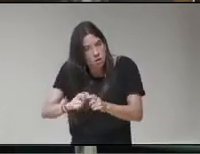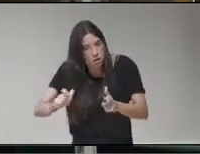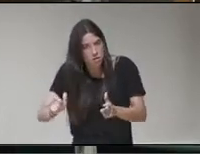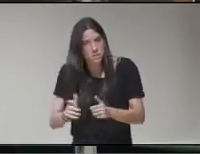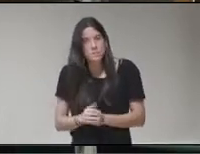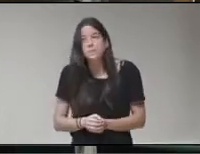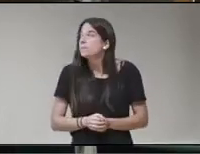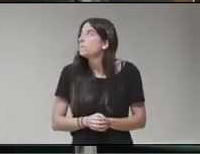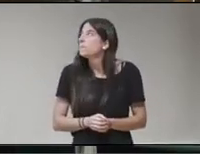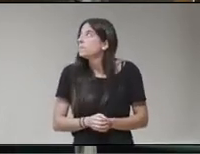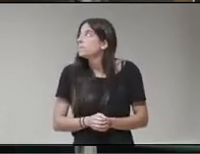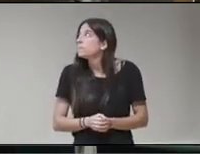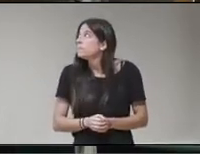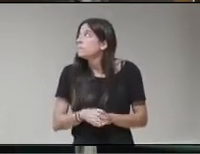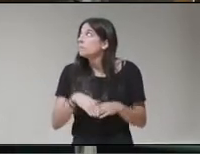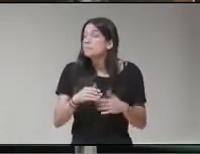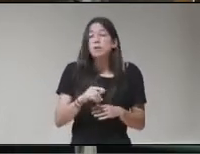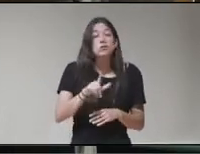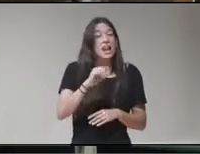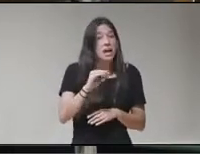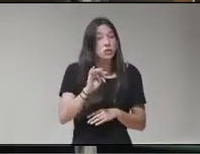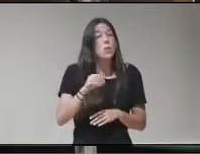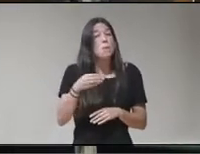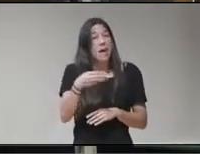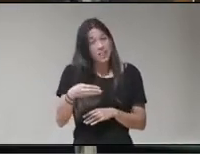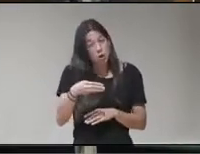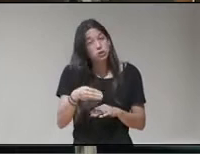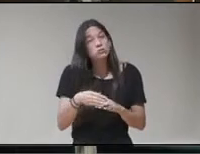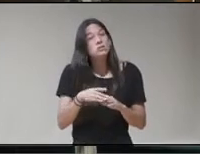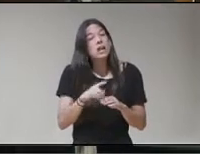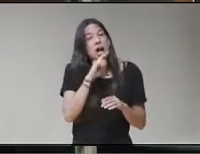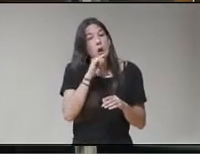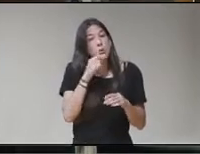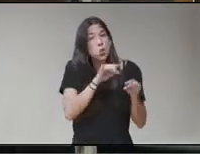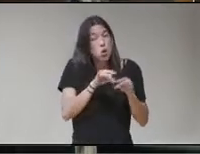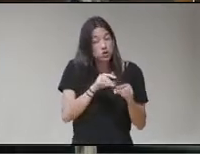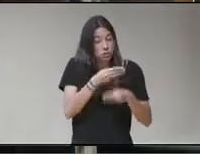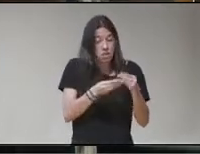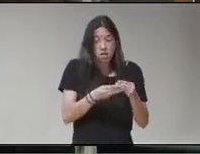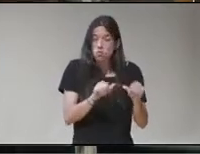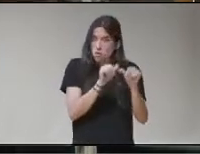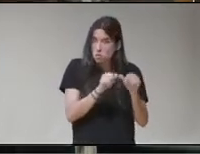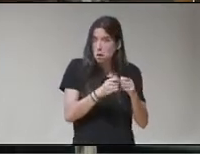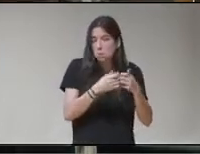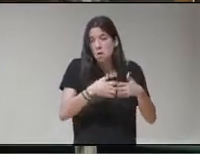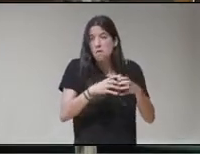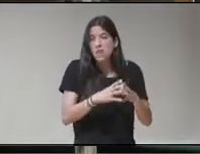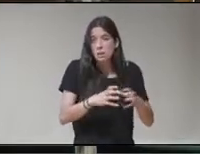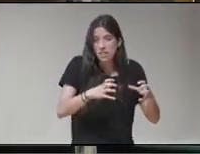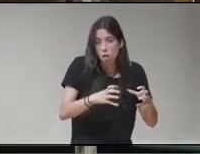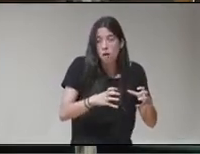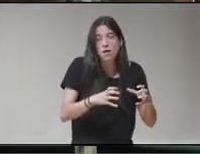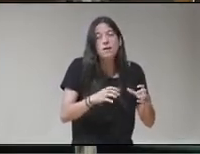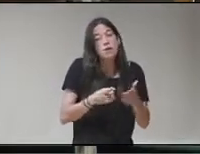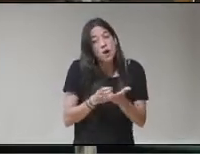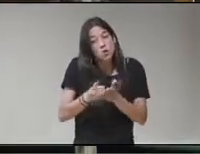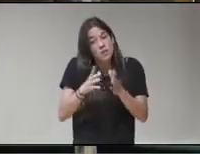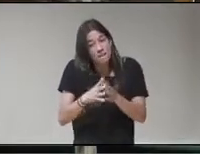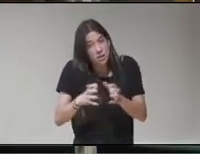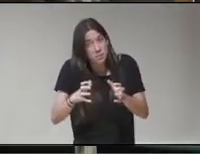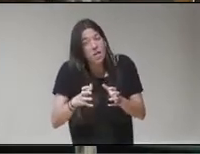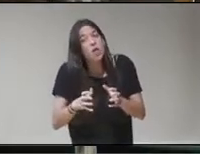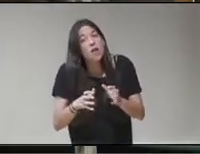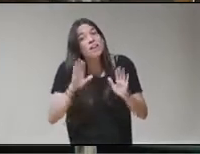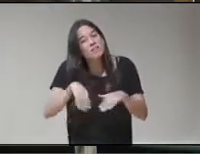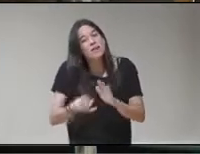Los lactobacilos usan la glucosa por vía fermentadora en una ruta homofermentadora que al final